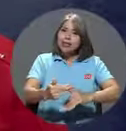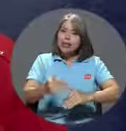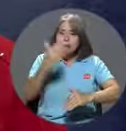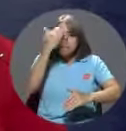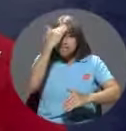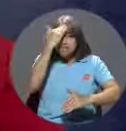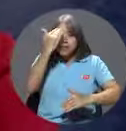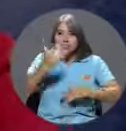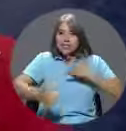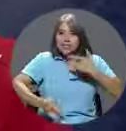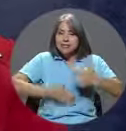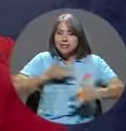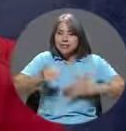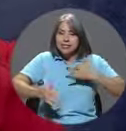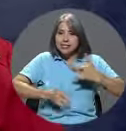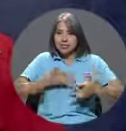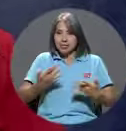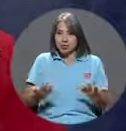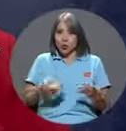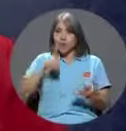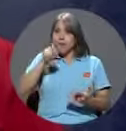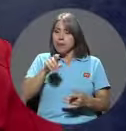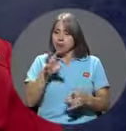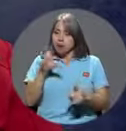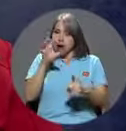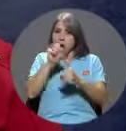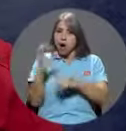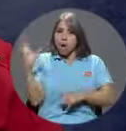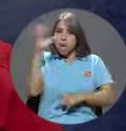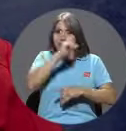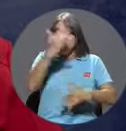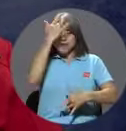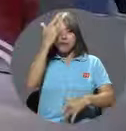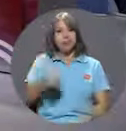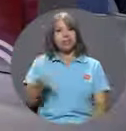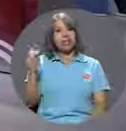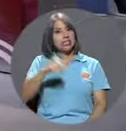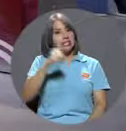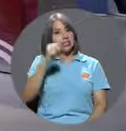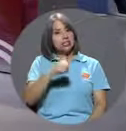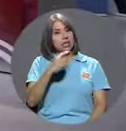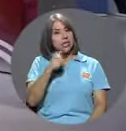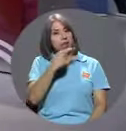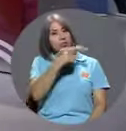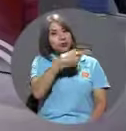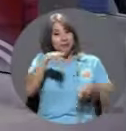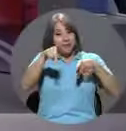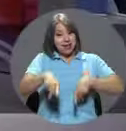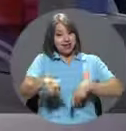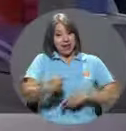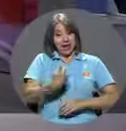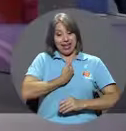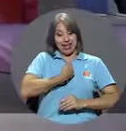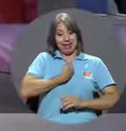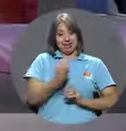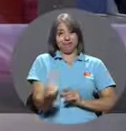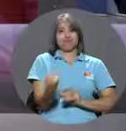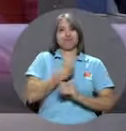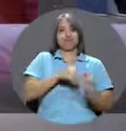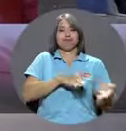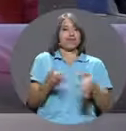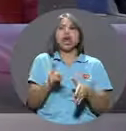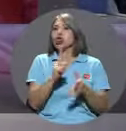de sensibilización que tenemos que llegar en la atención de esas enfermedades. Sí, porque como ustedes decían, en realidad el suicida no desea morir